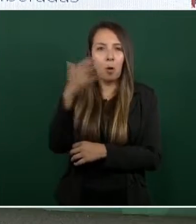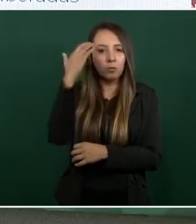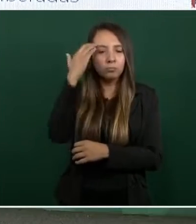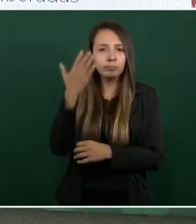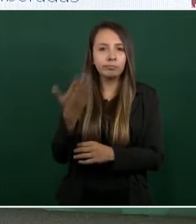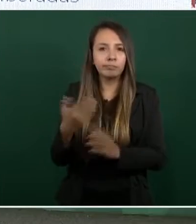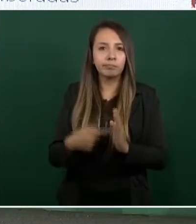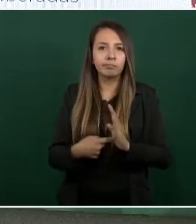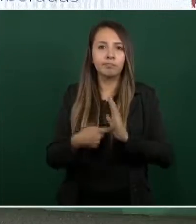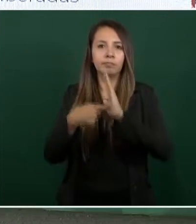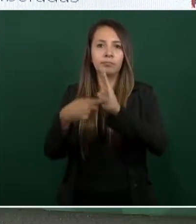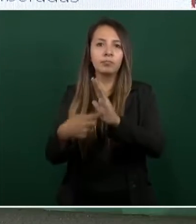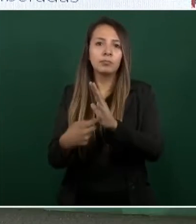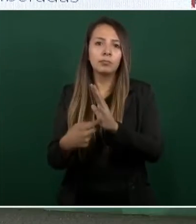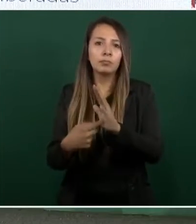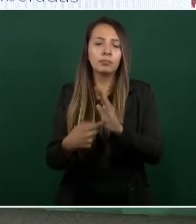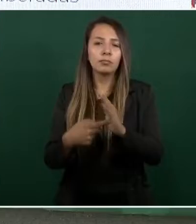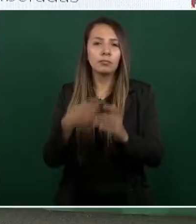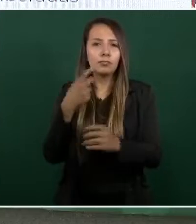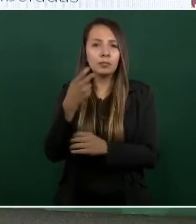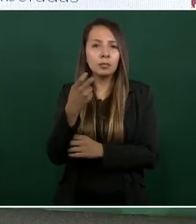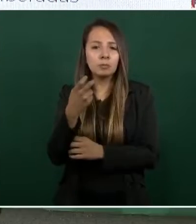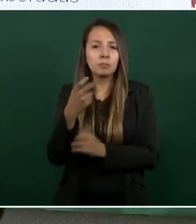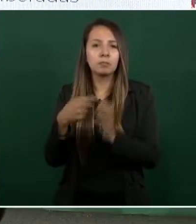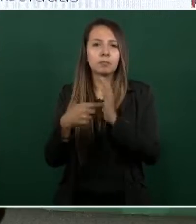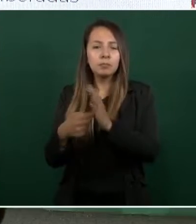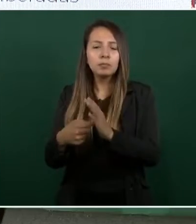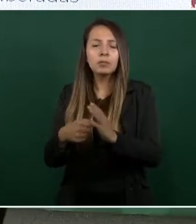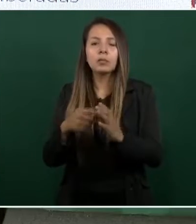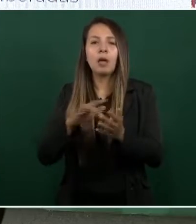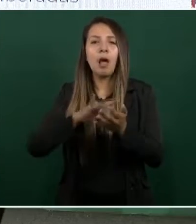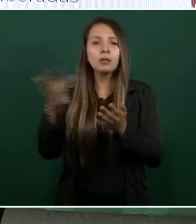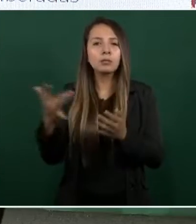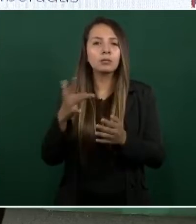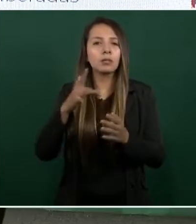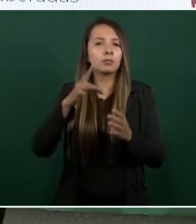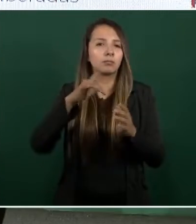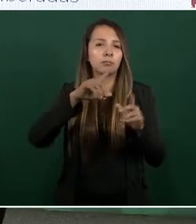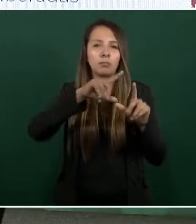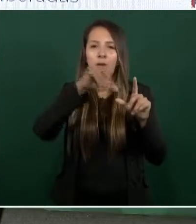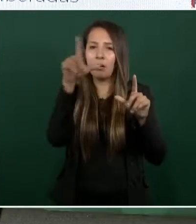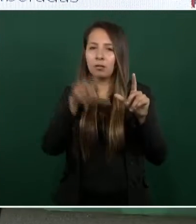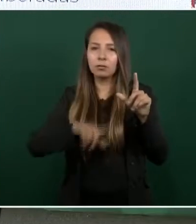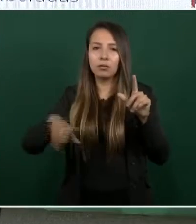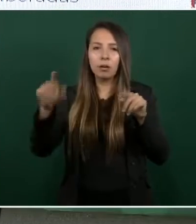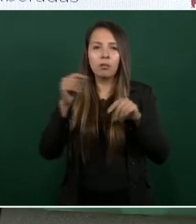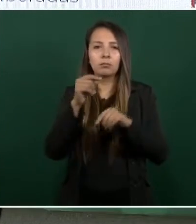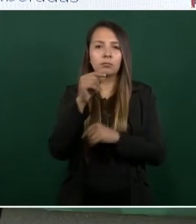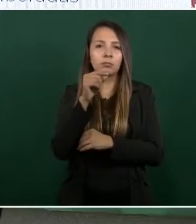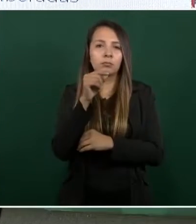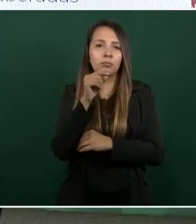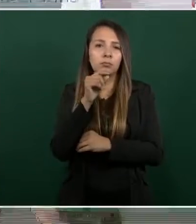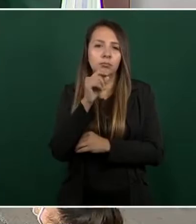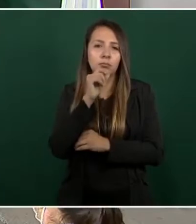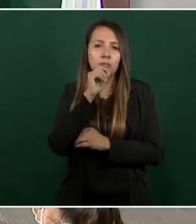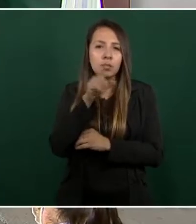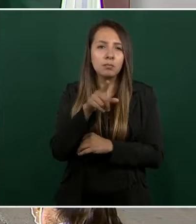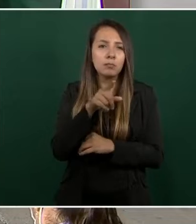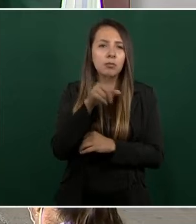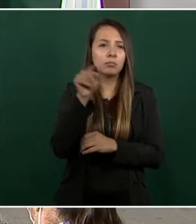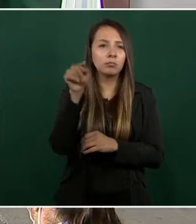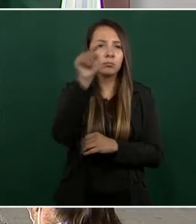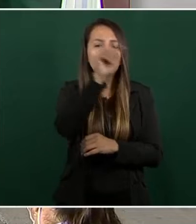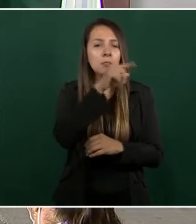números que son con el trabajo, la coordinación de todos los las unidades